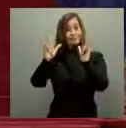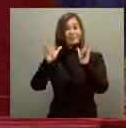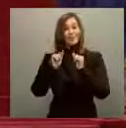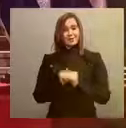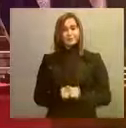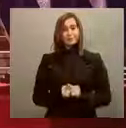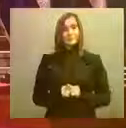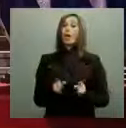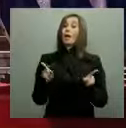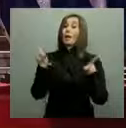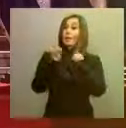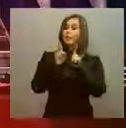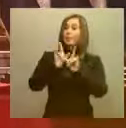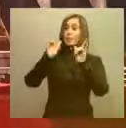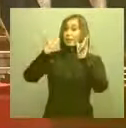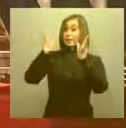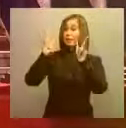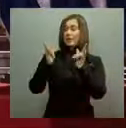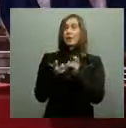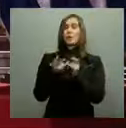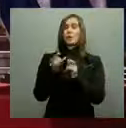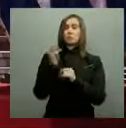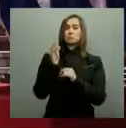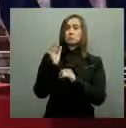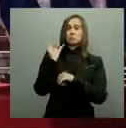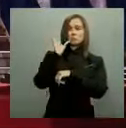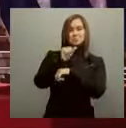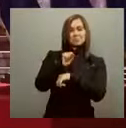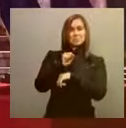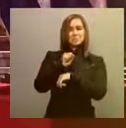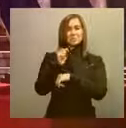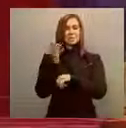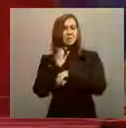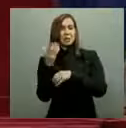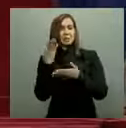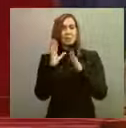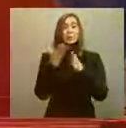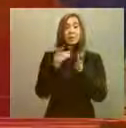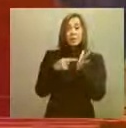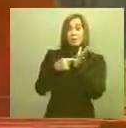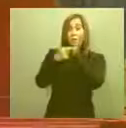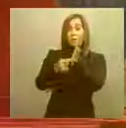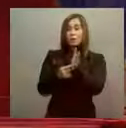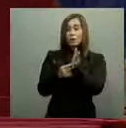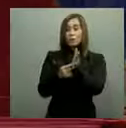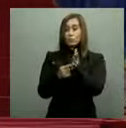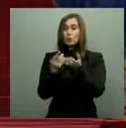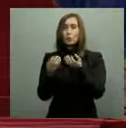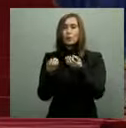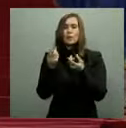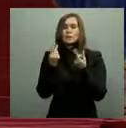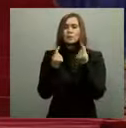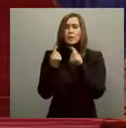Santiago, presentaremos a finales de septiembre en Expo Cibao soluciones viales para facilitar el